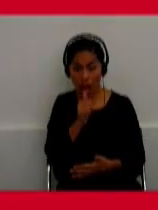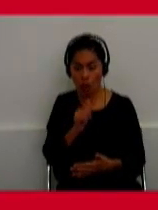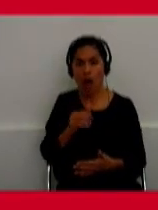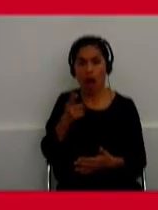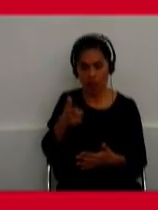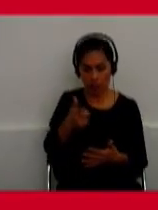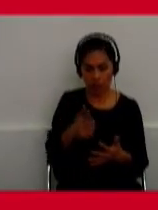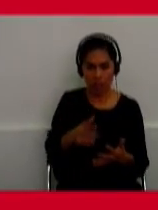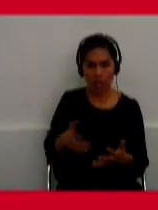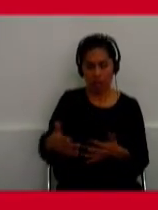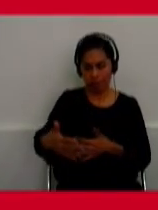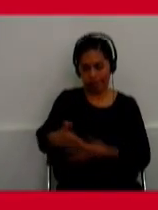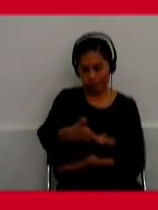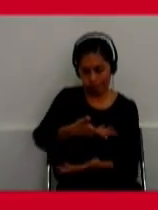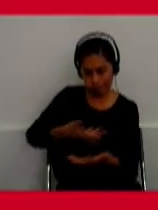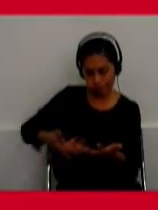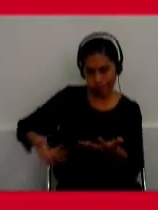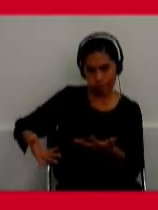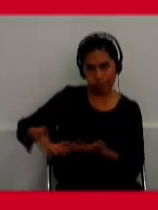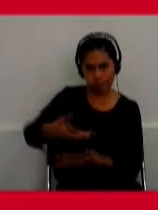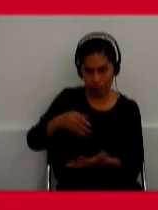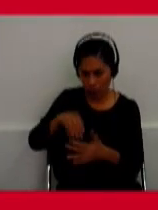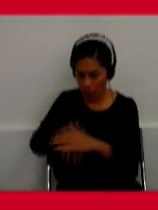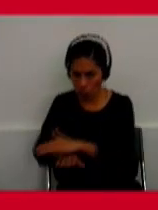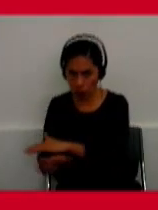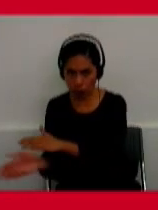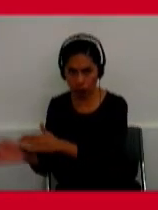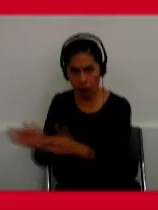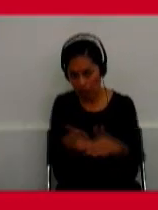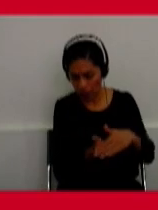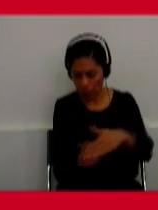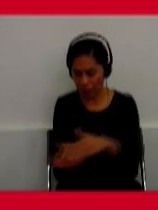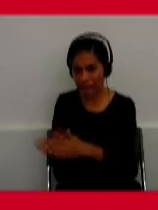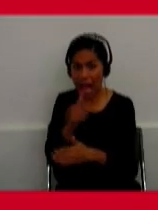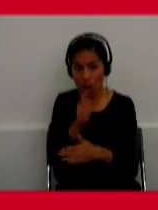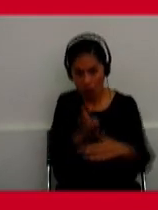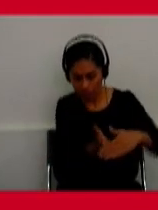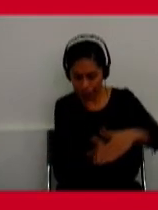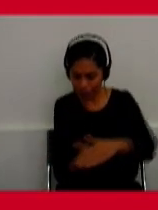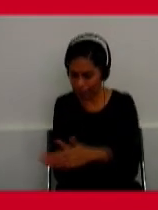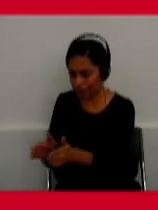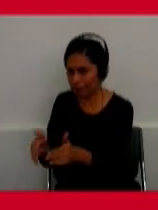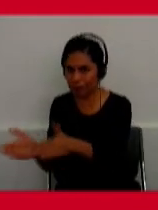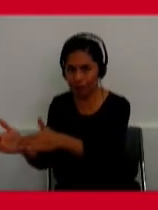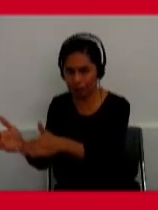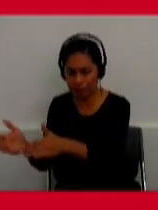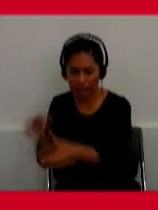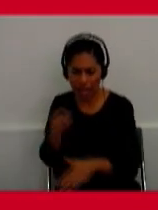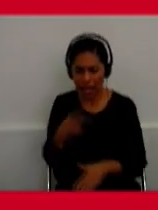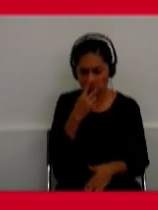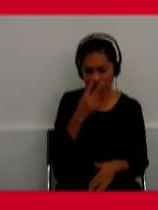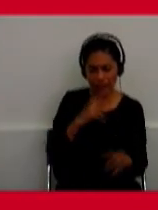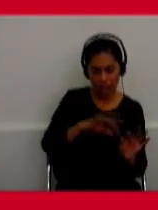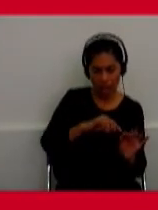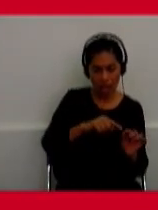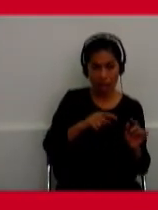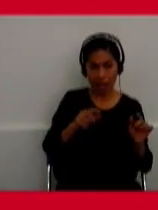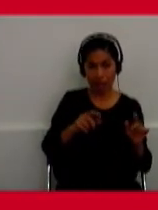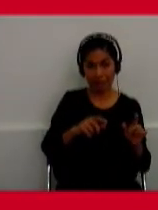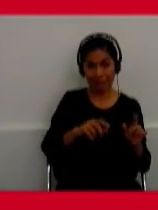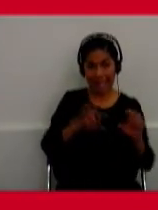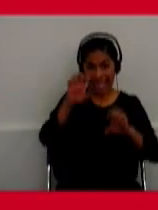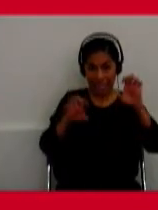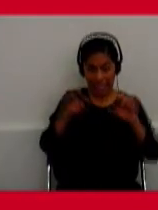en la concentradora. Entonces hay ciertos parámetros que cumplir también. Entonces, en la curva lo que se está mostrando básicamente